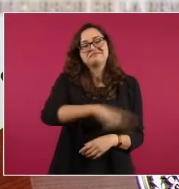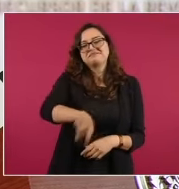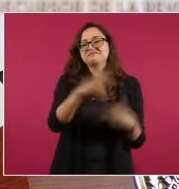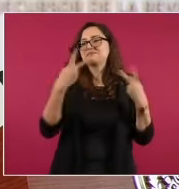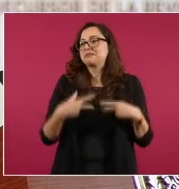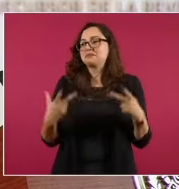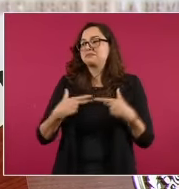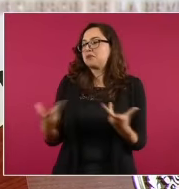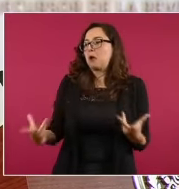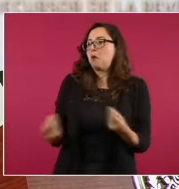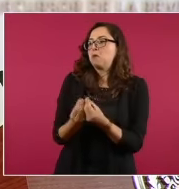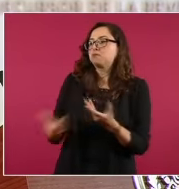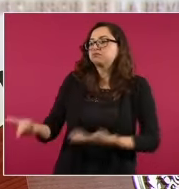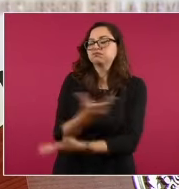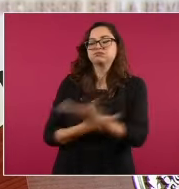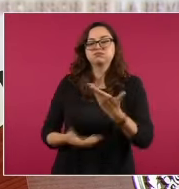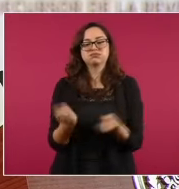la gente?